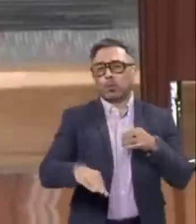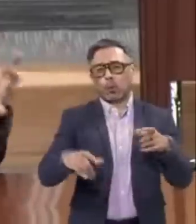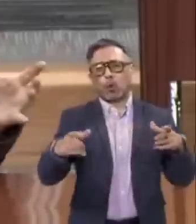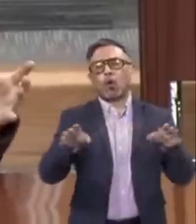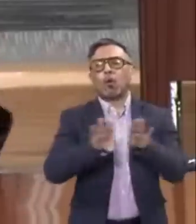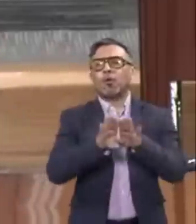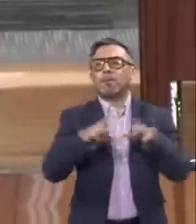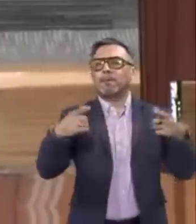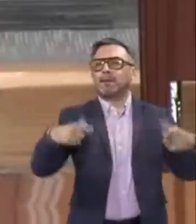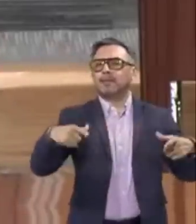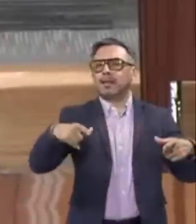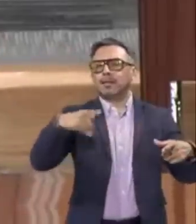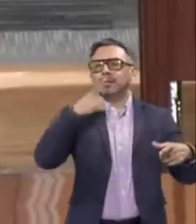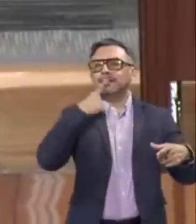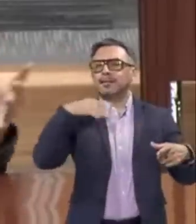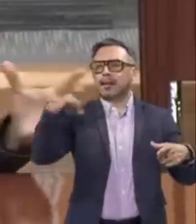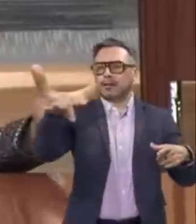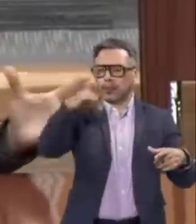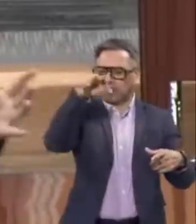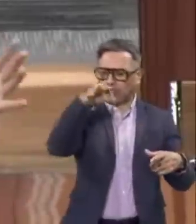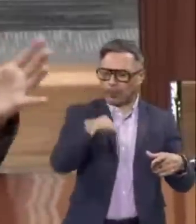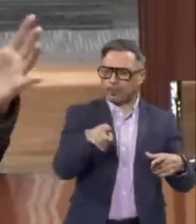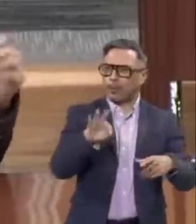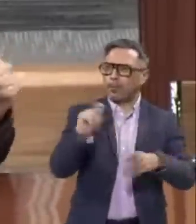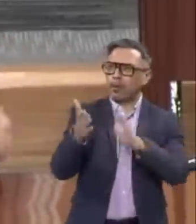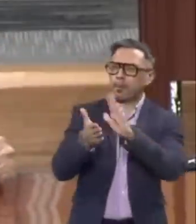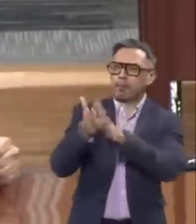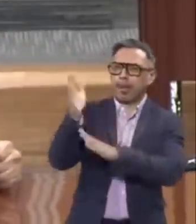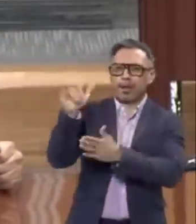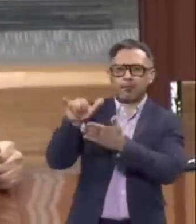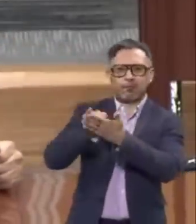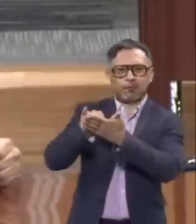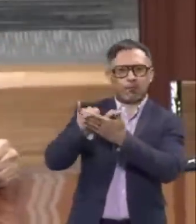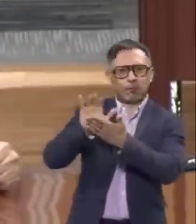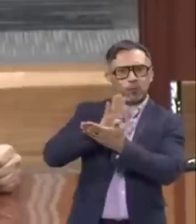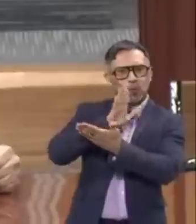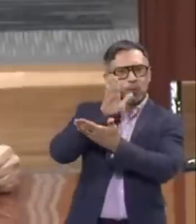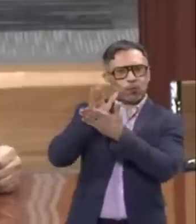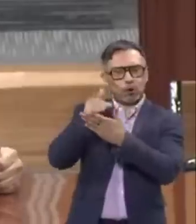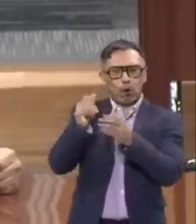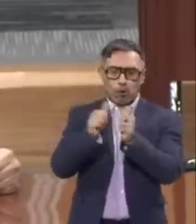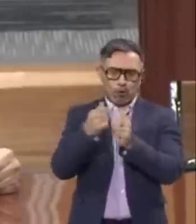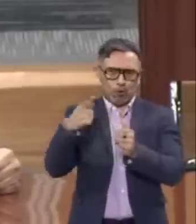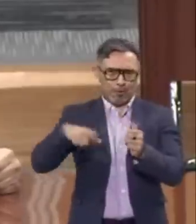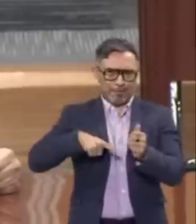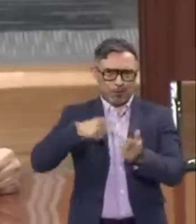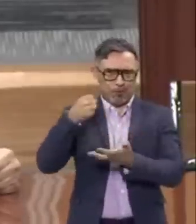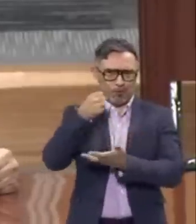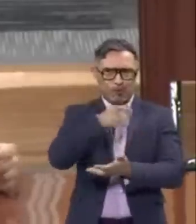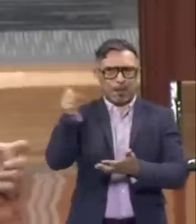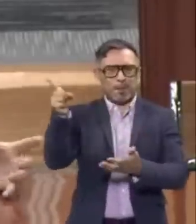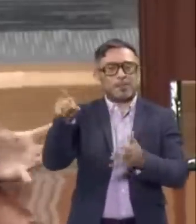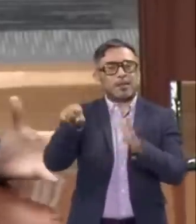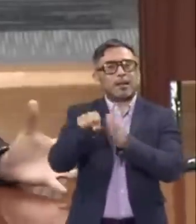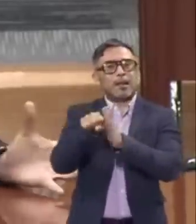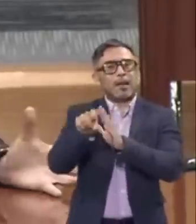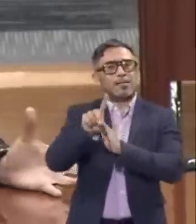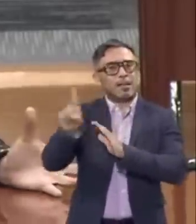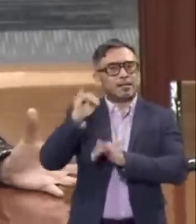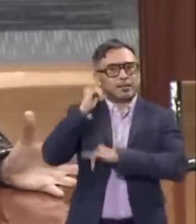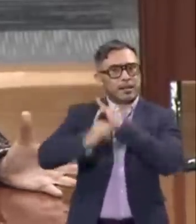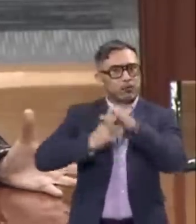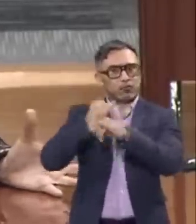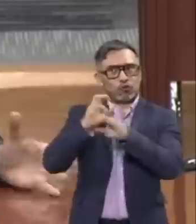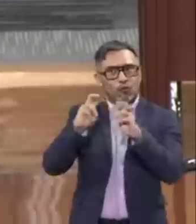York y a Washington con cargo al presupuesto, por supuesto, para reunirse con la derecha internacional, para reunirse